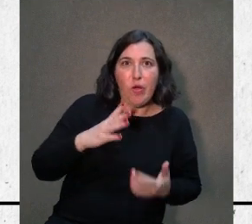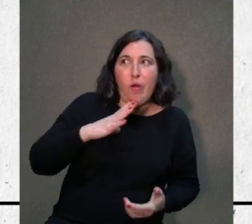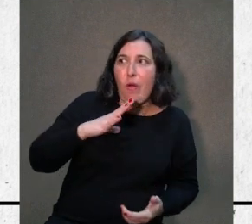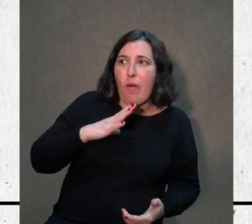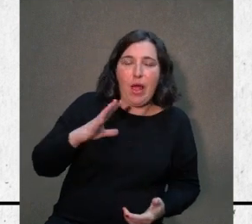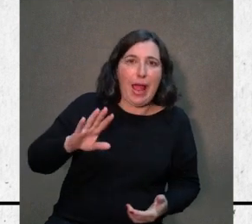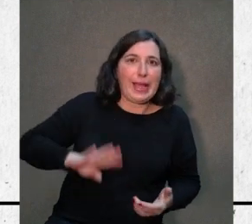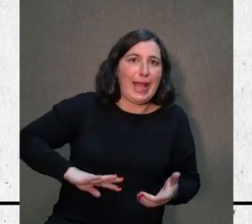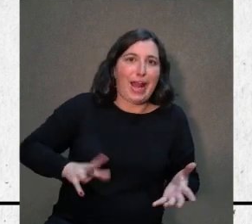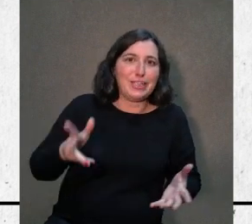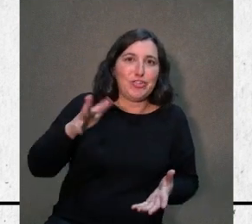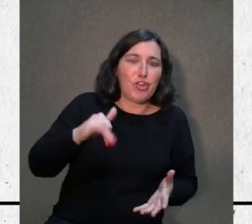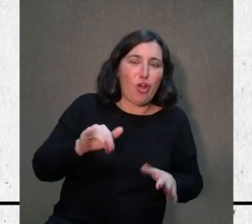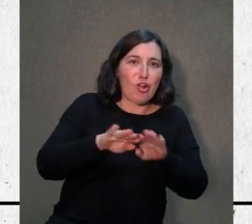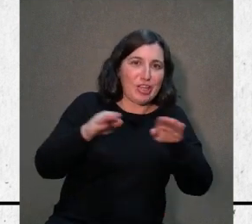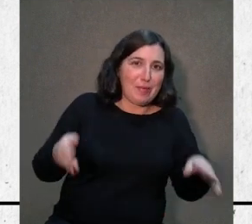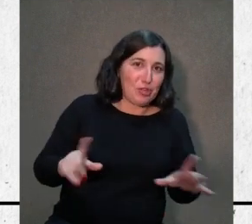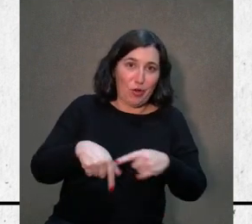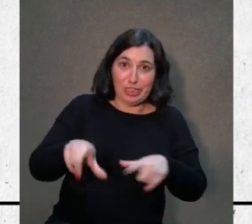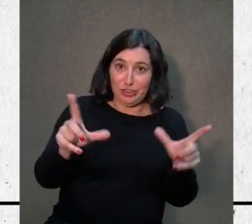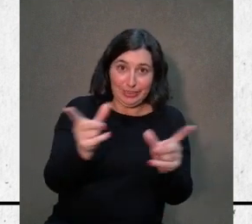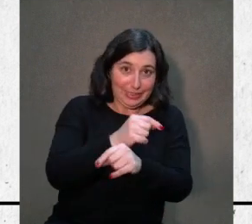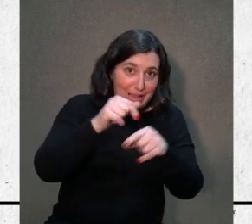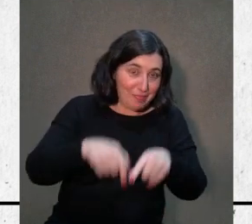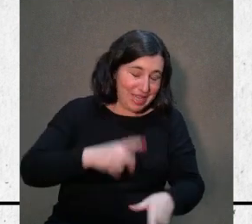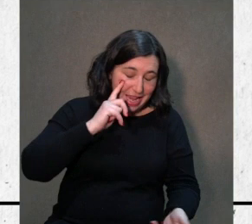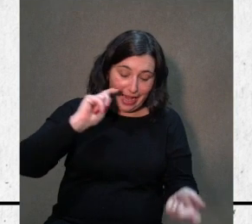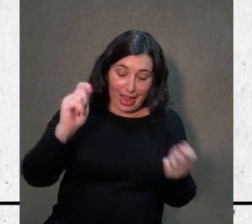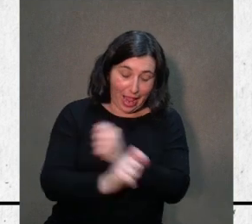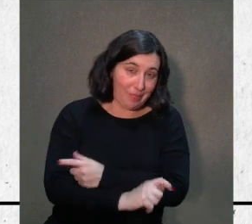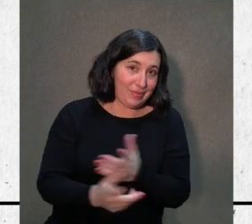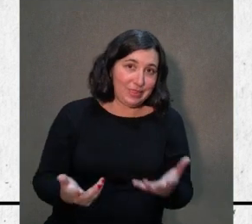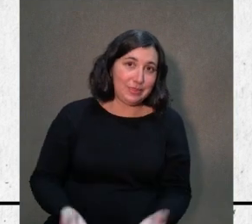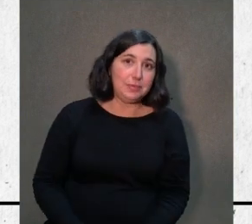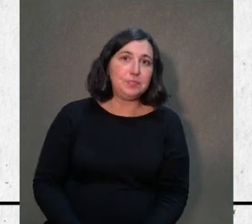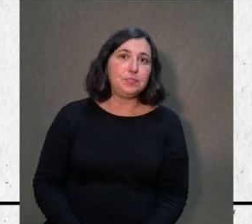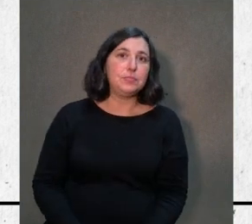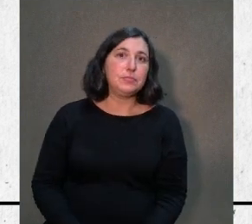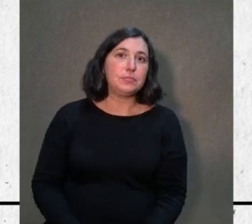tengo ganas de tocar todos los días un concierto ahora cuando esto cambie.